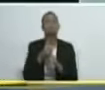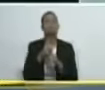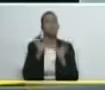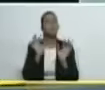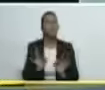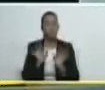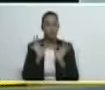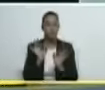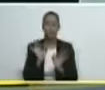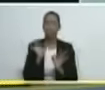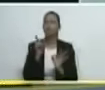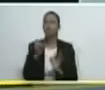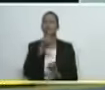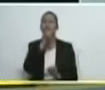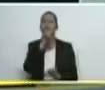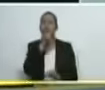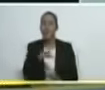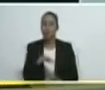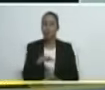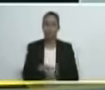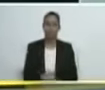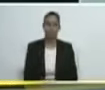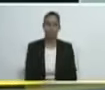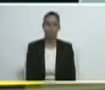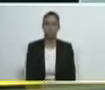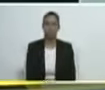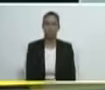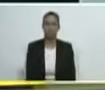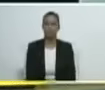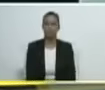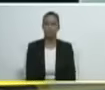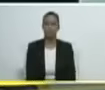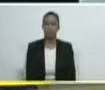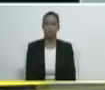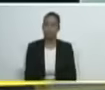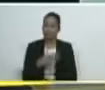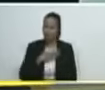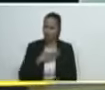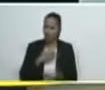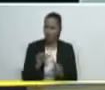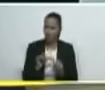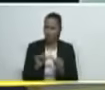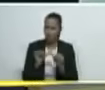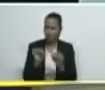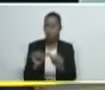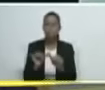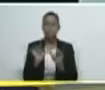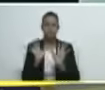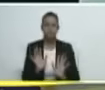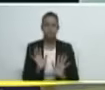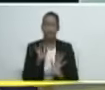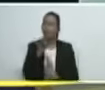indispensable papel histórico que han jugado, que jugamos y que vamos a jugar hacia el futuro.